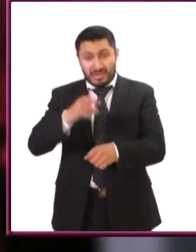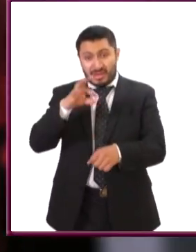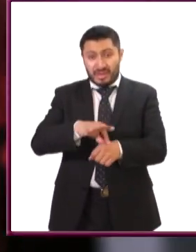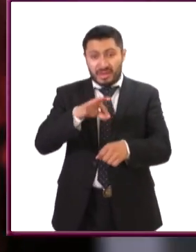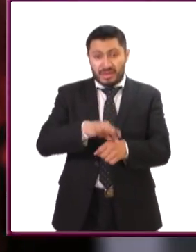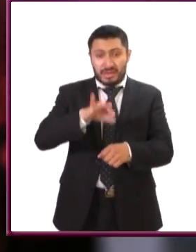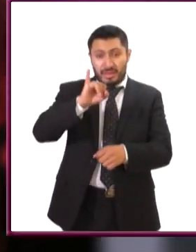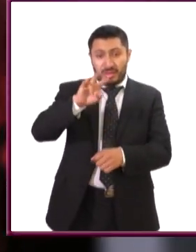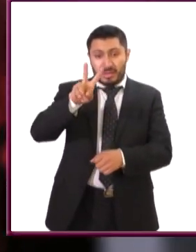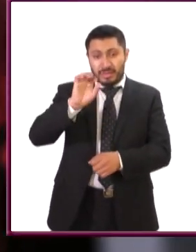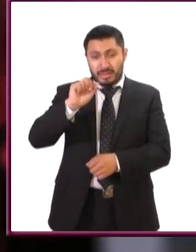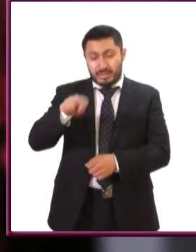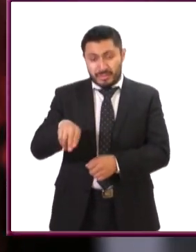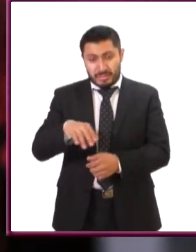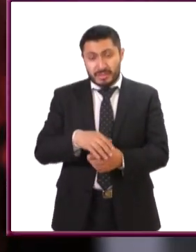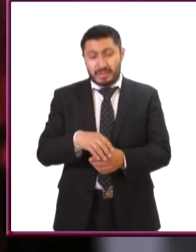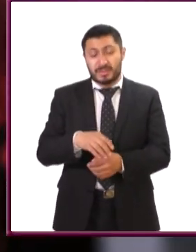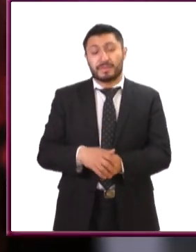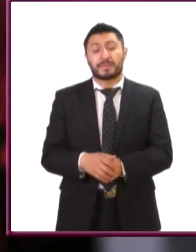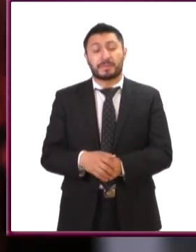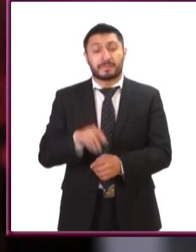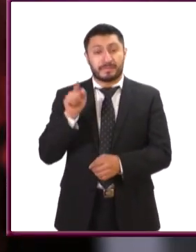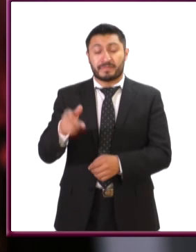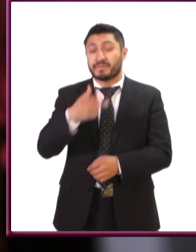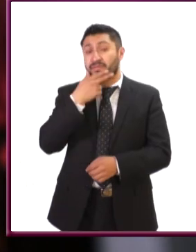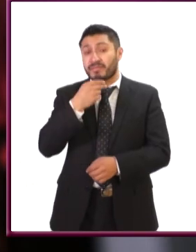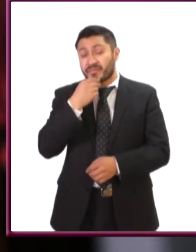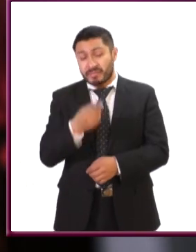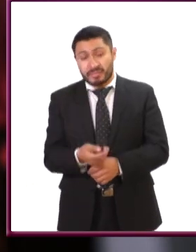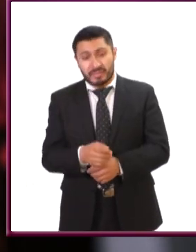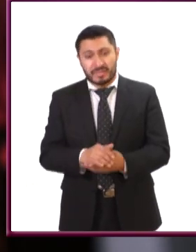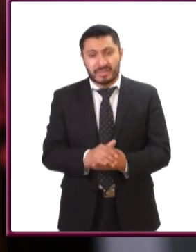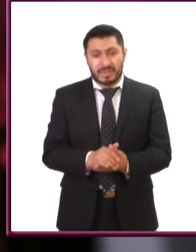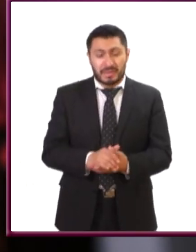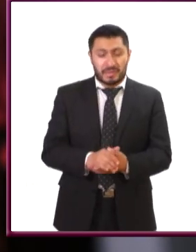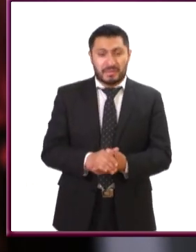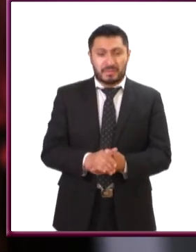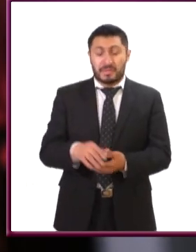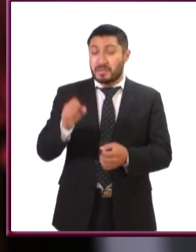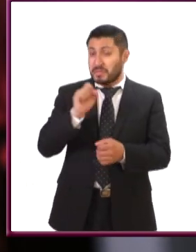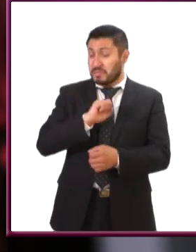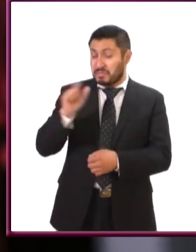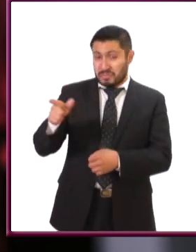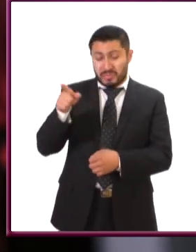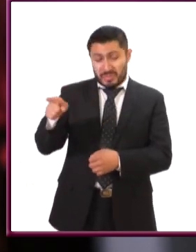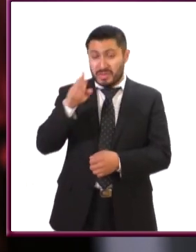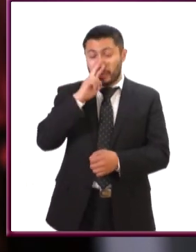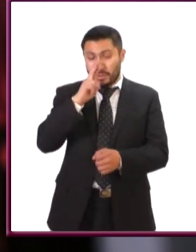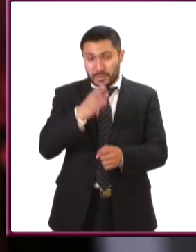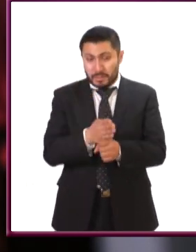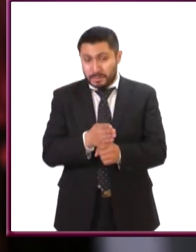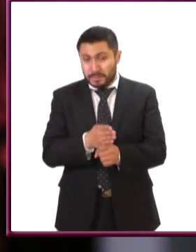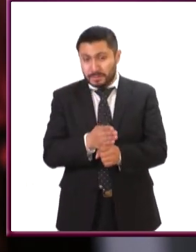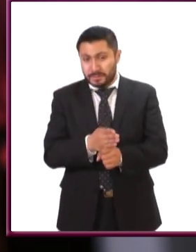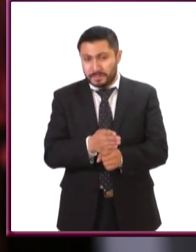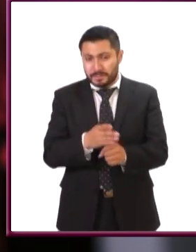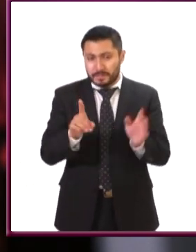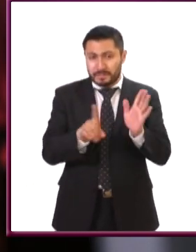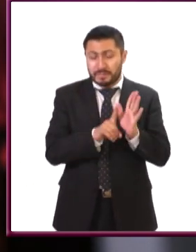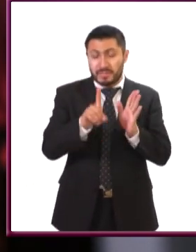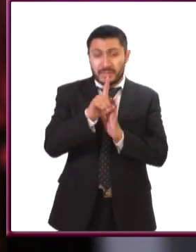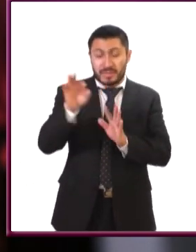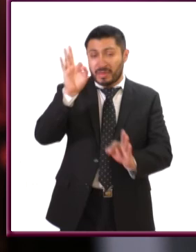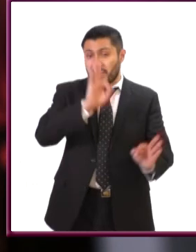Hoy tenemos como invitado al doctor Iván Heredia de la Cruz. Él es catedrático del CONACYT y